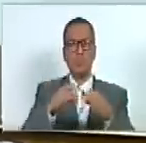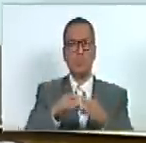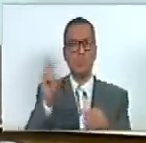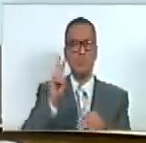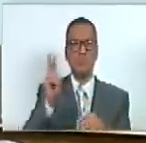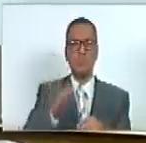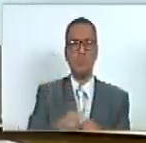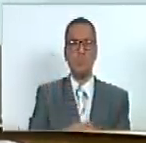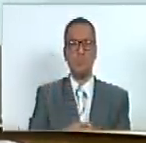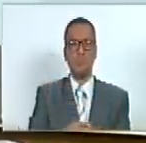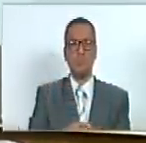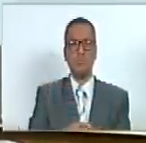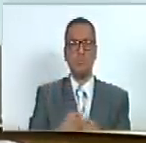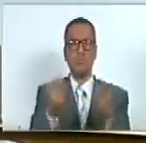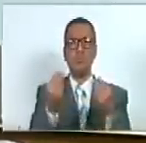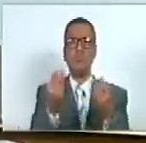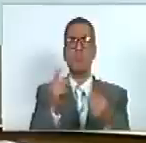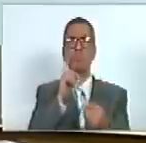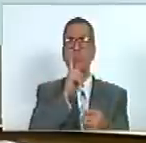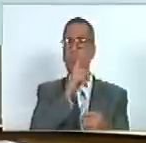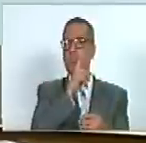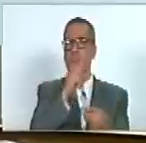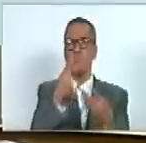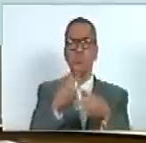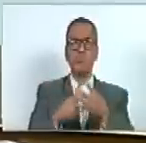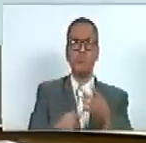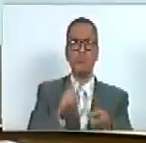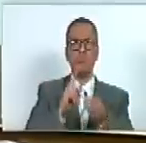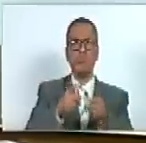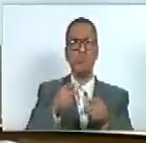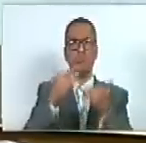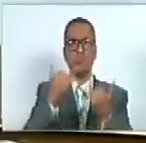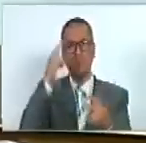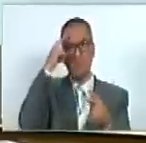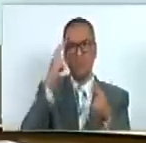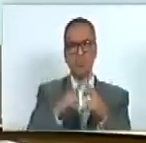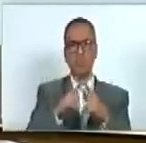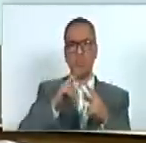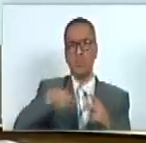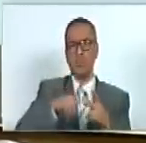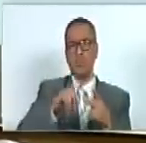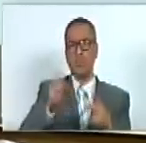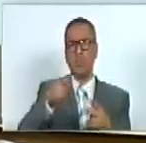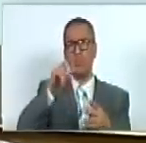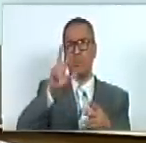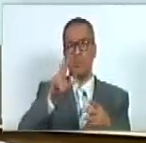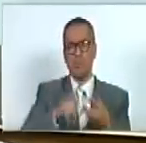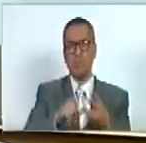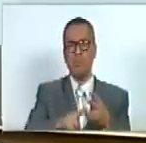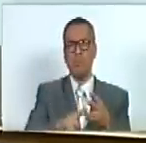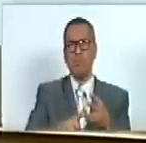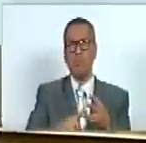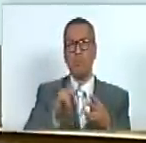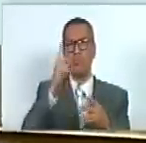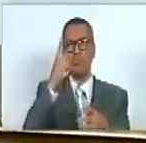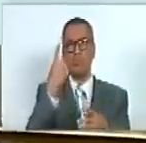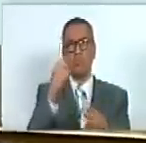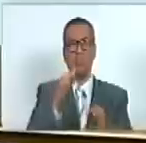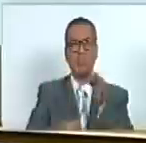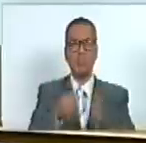Venezuela. Tiene muchos nombres, pero algunos de ellos ya conocidos: PUC, G3, ex Primera